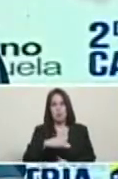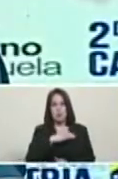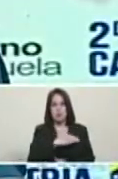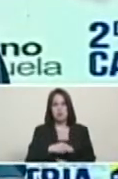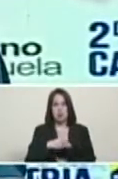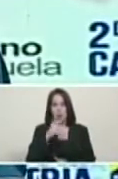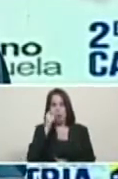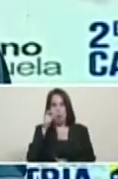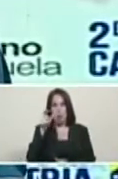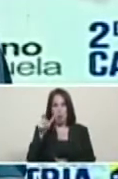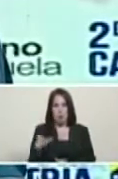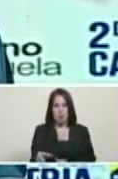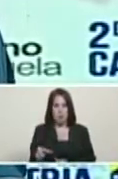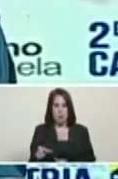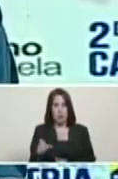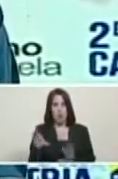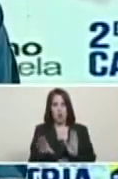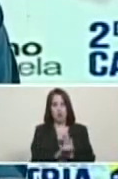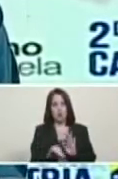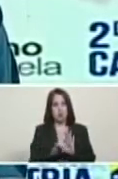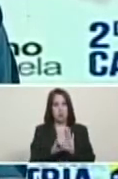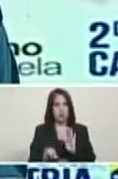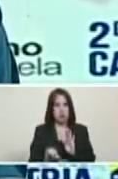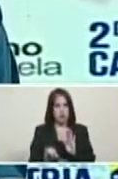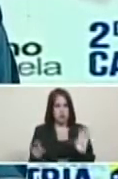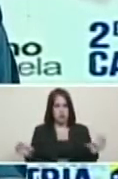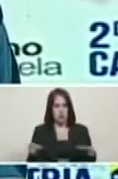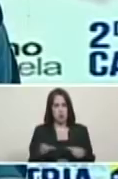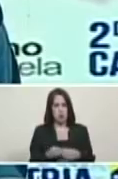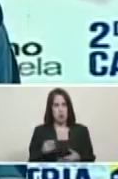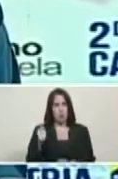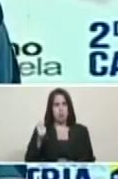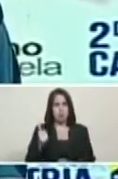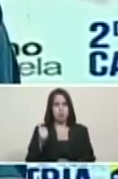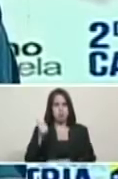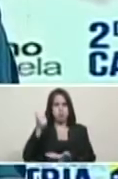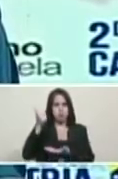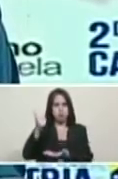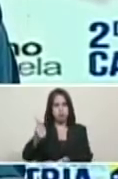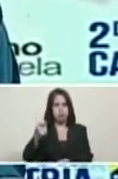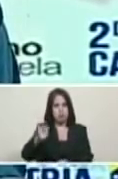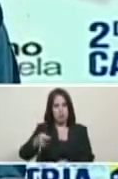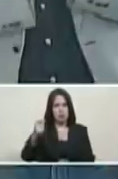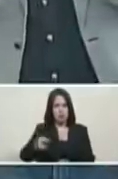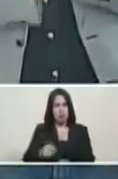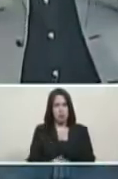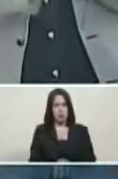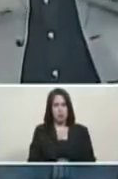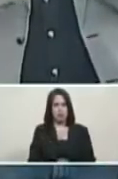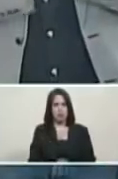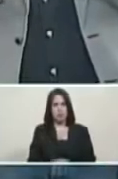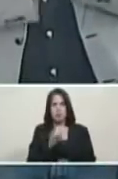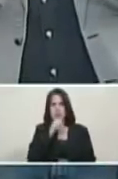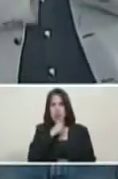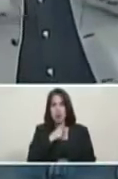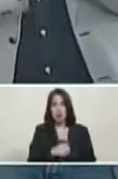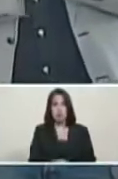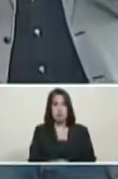Israel López, constituyente por el sector pensionado. Israel, ¿te acuerdas,